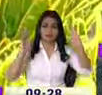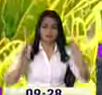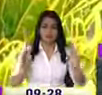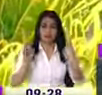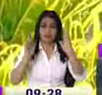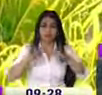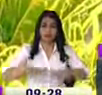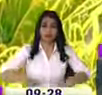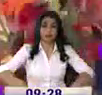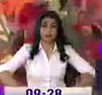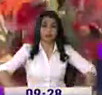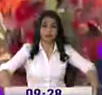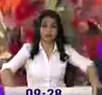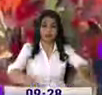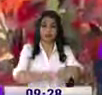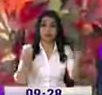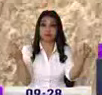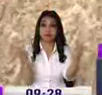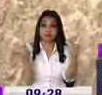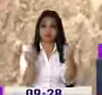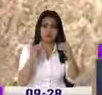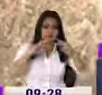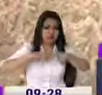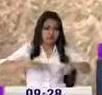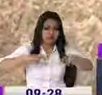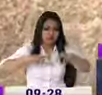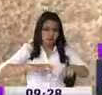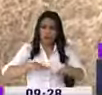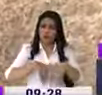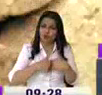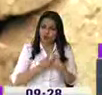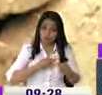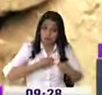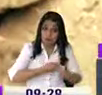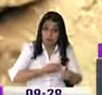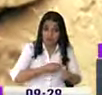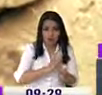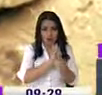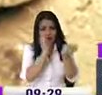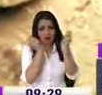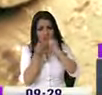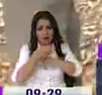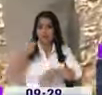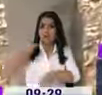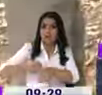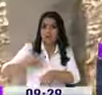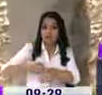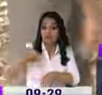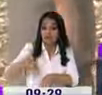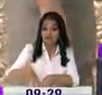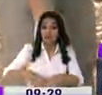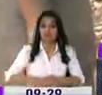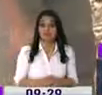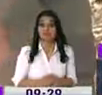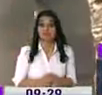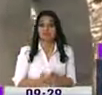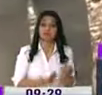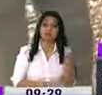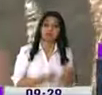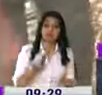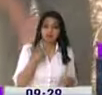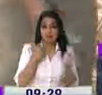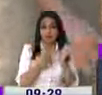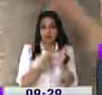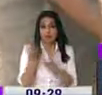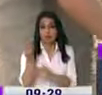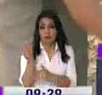unas extensas áreas verdes donde se estudia cómo el tiempo transformó a la madera en roca. Calculamos de que si